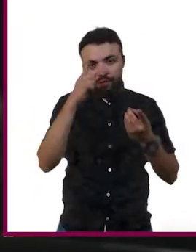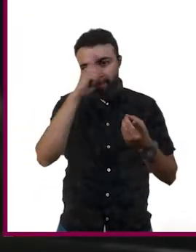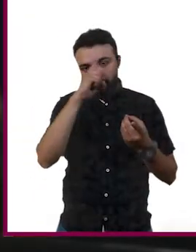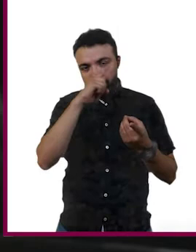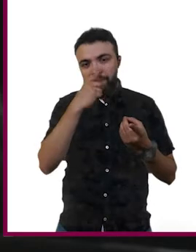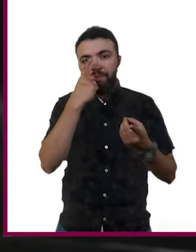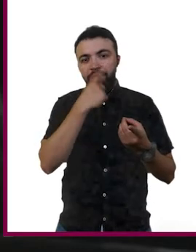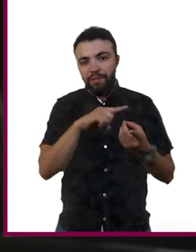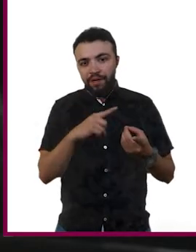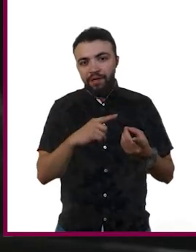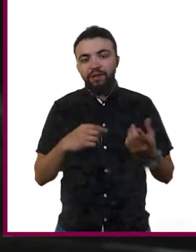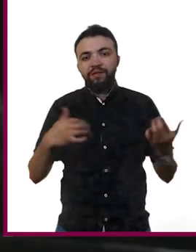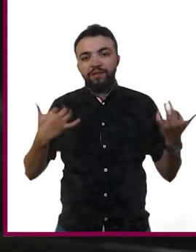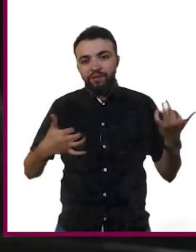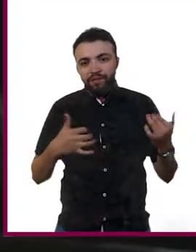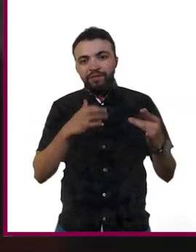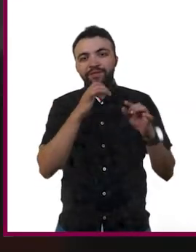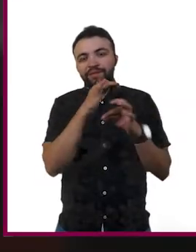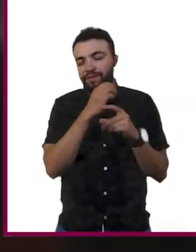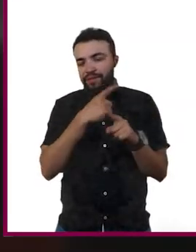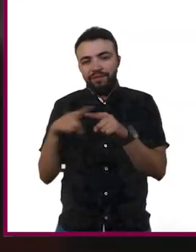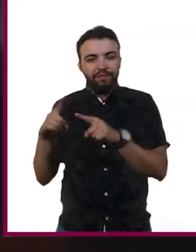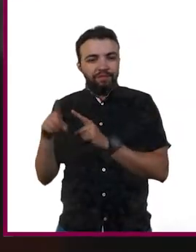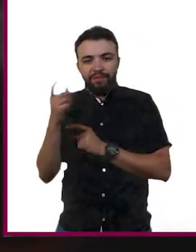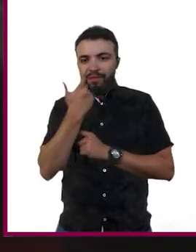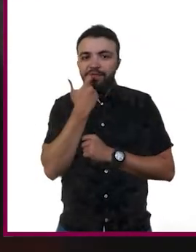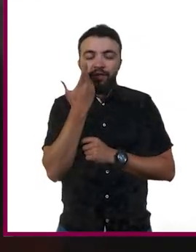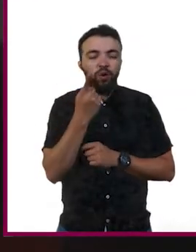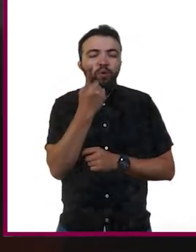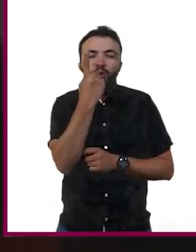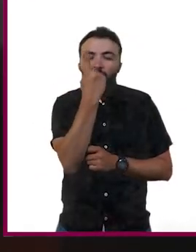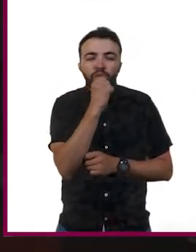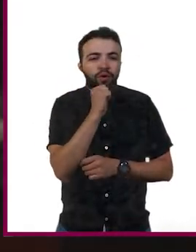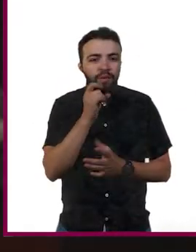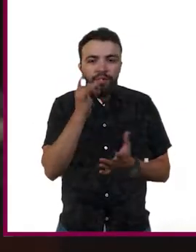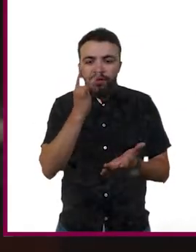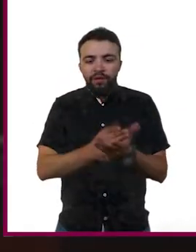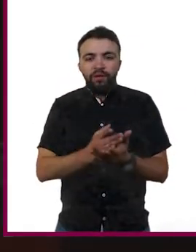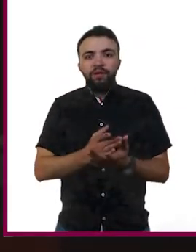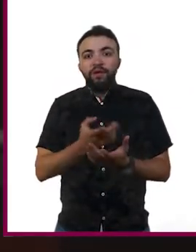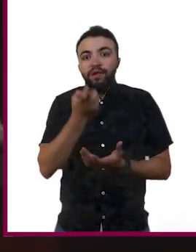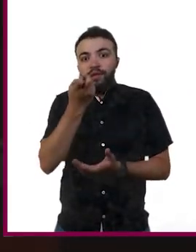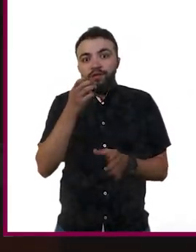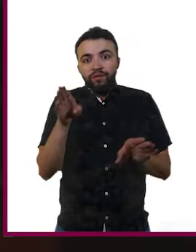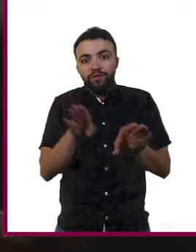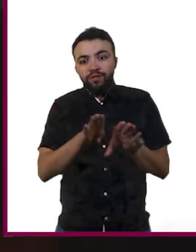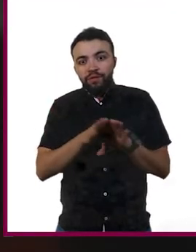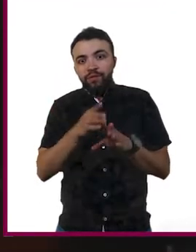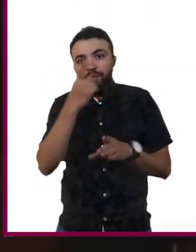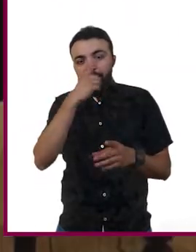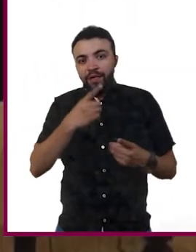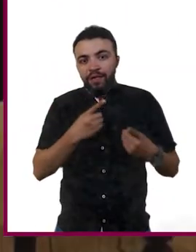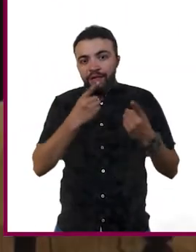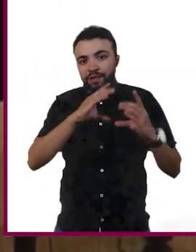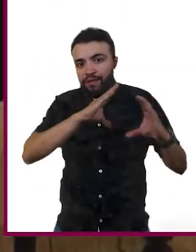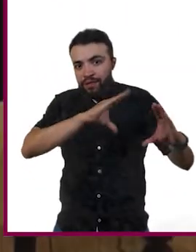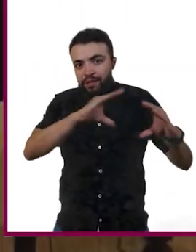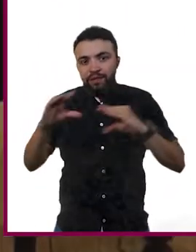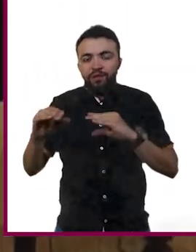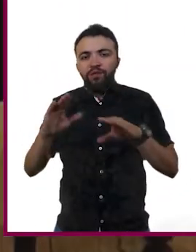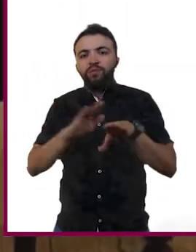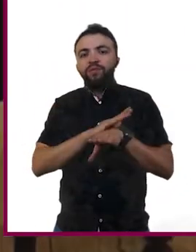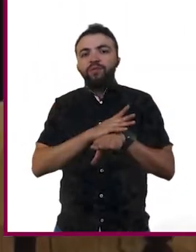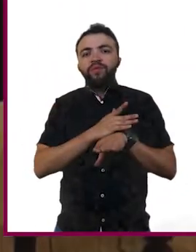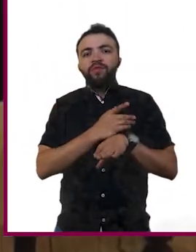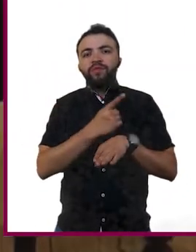para mí, digamos, es una de las cuestiones, digamos, como pedagógicas y no nada más pedagógicas, digamos, es una labor